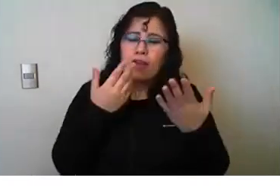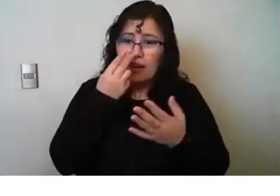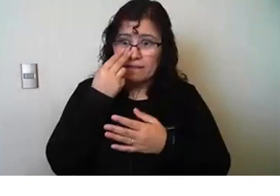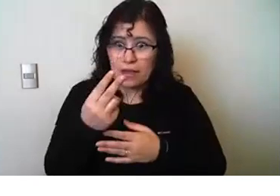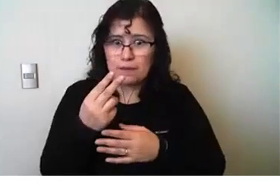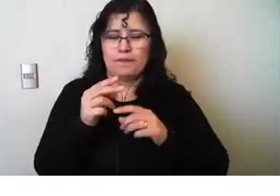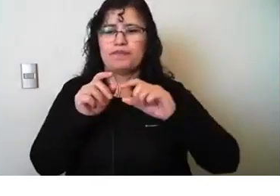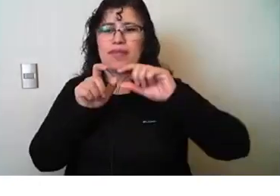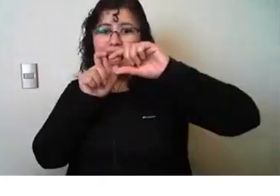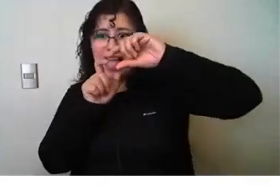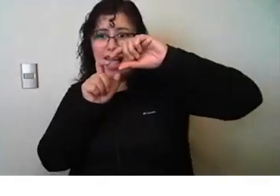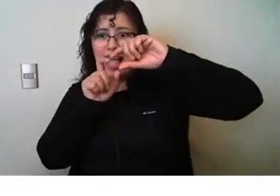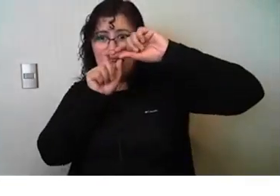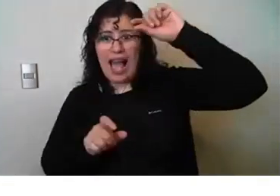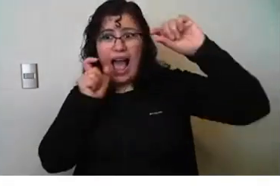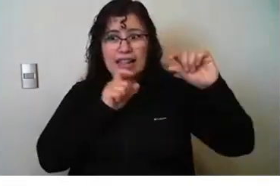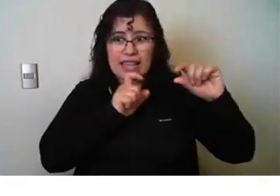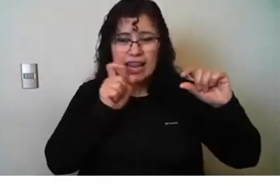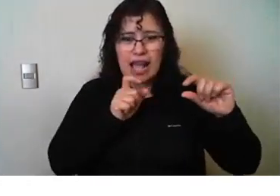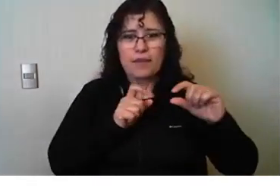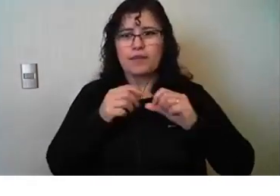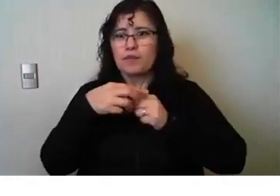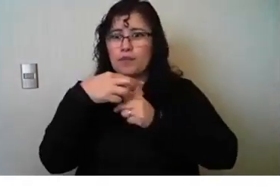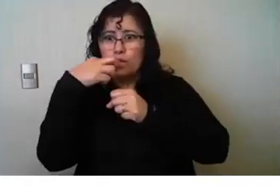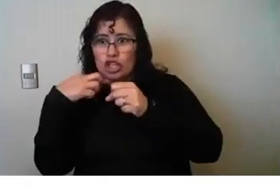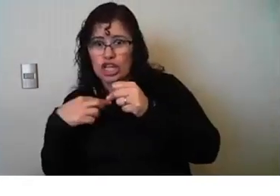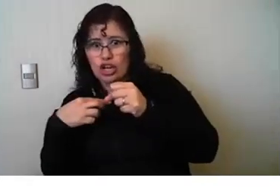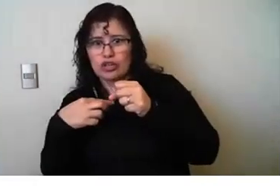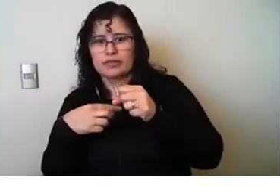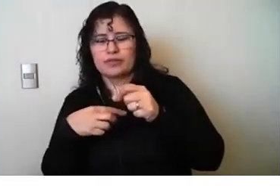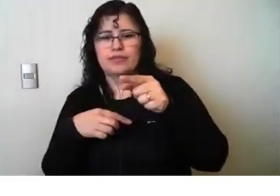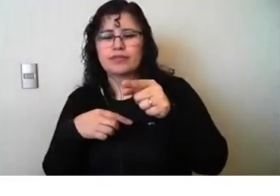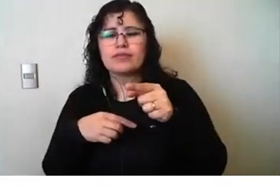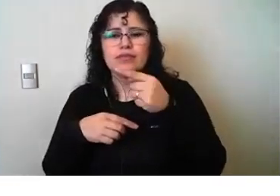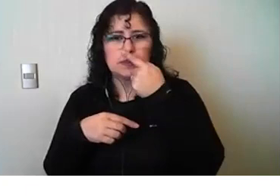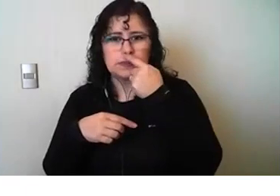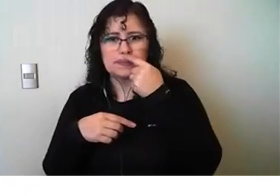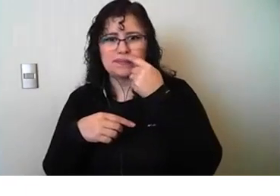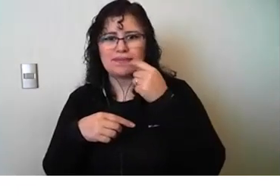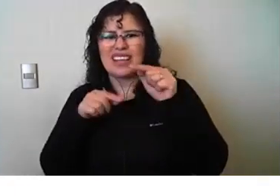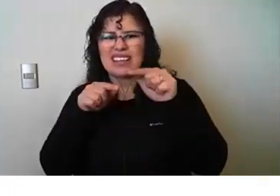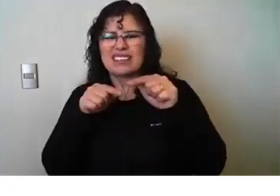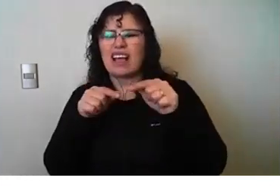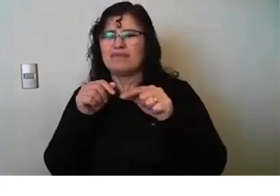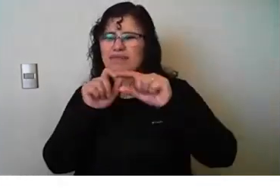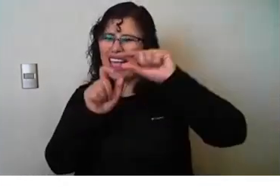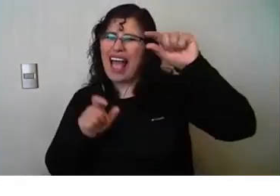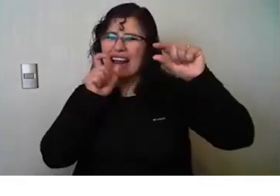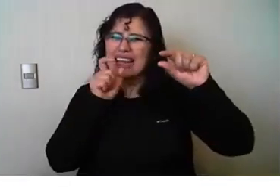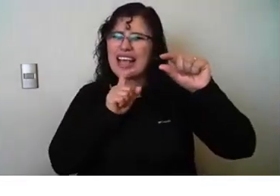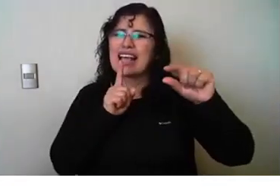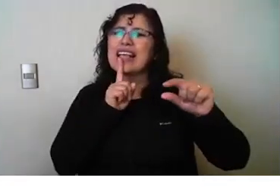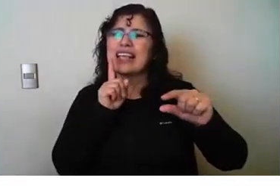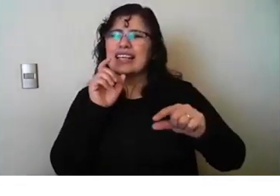arteria cerebral posterior deriva del sistema vértebro-basilar y en la arteria terminal de la arteria